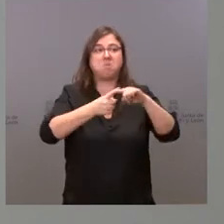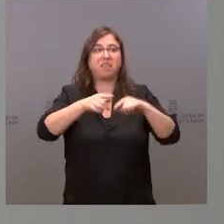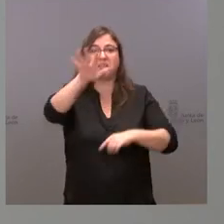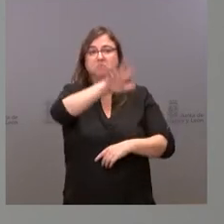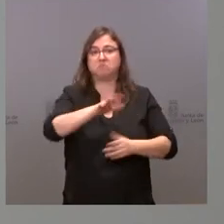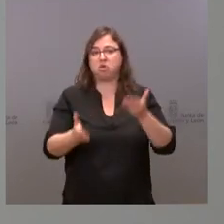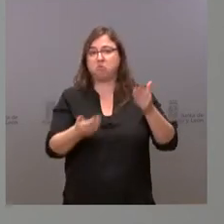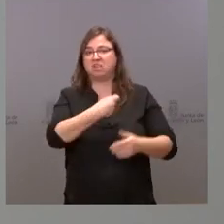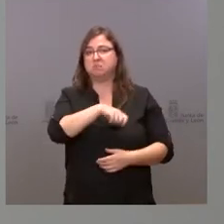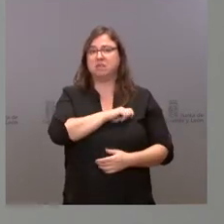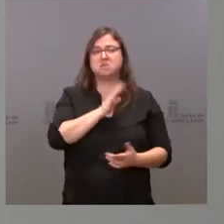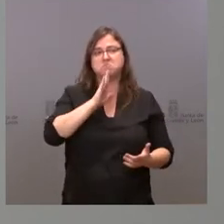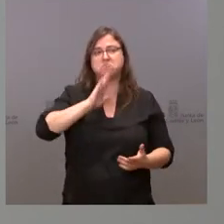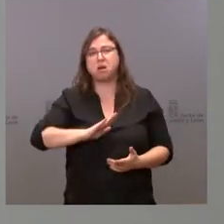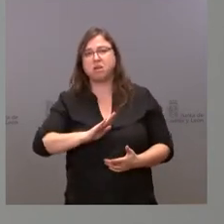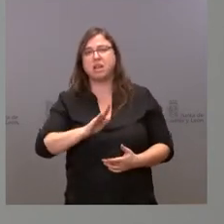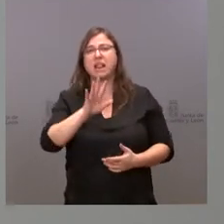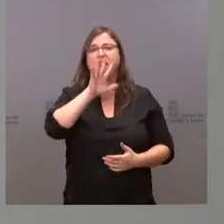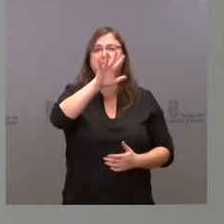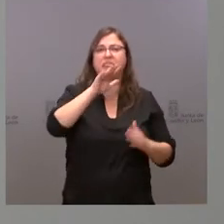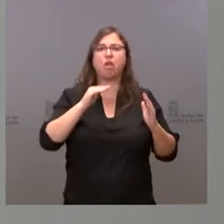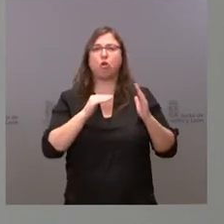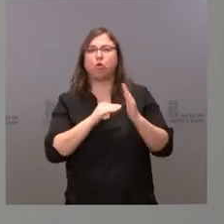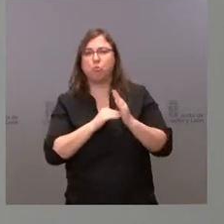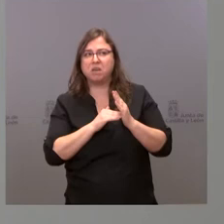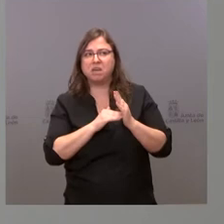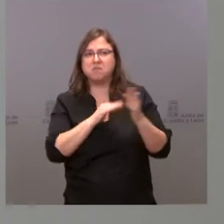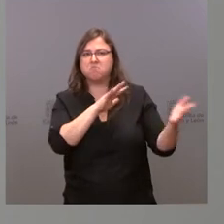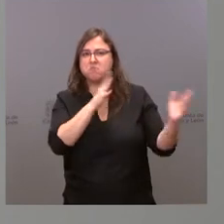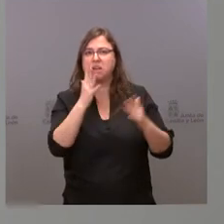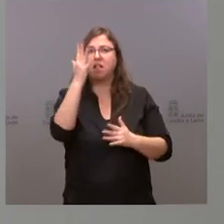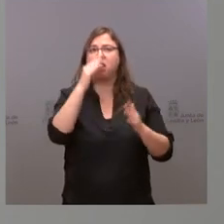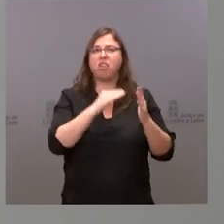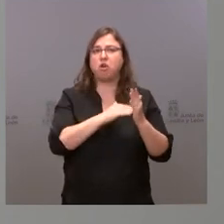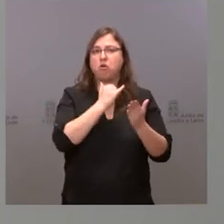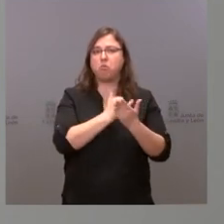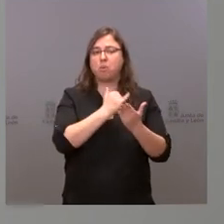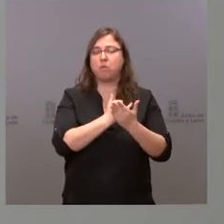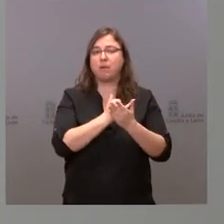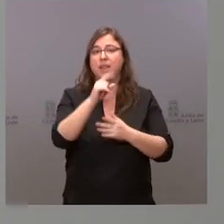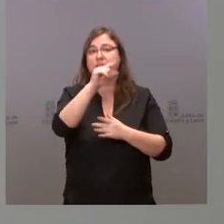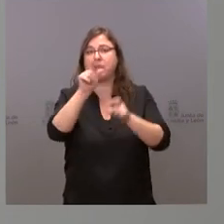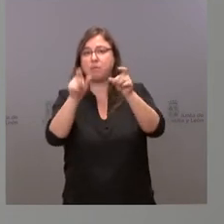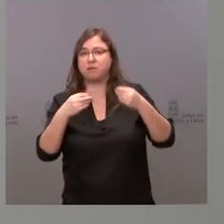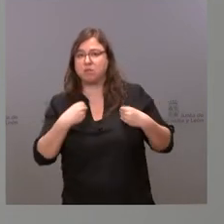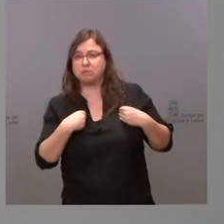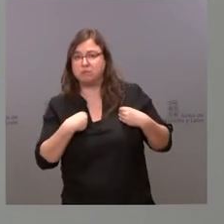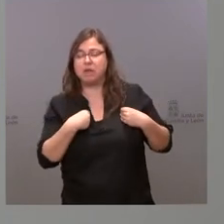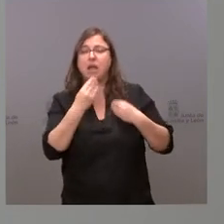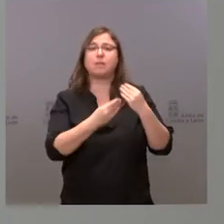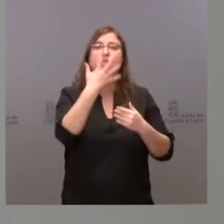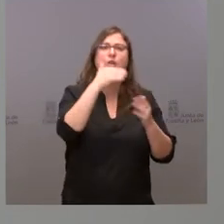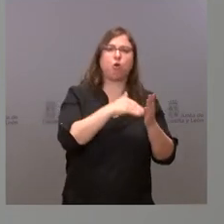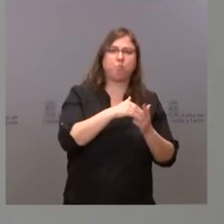con aproximadamente 25 mil 5000 pruebas por cada 100.000 habitantes nuestra intención es aumentar